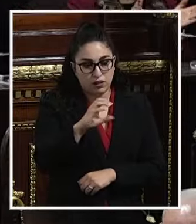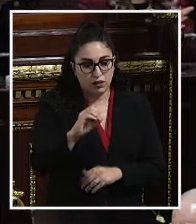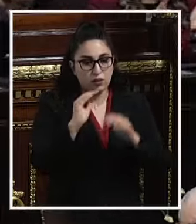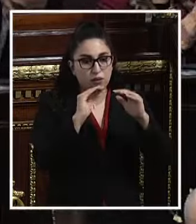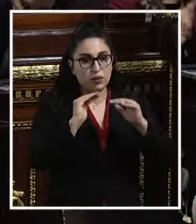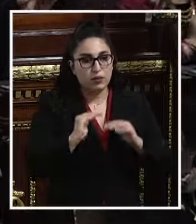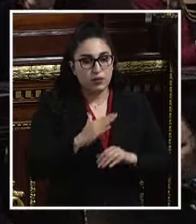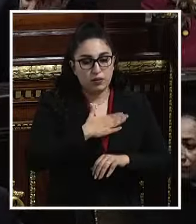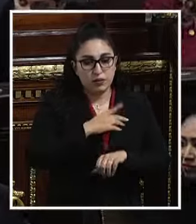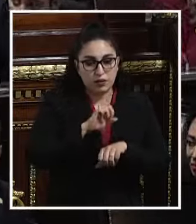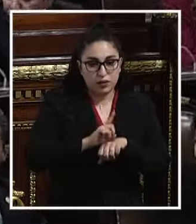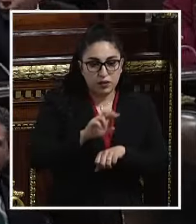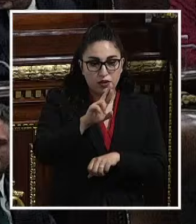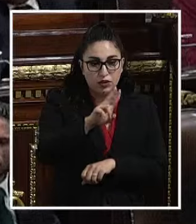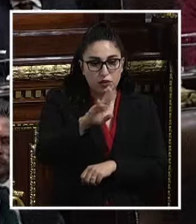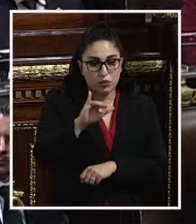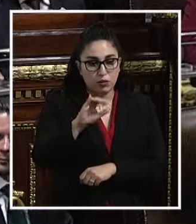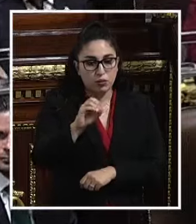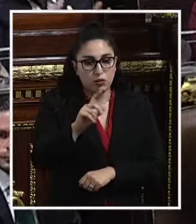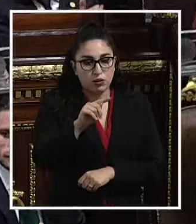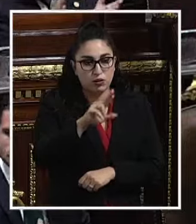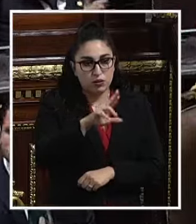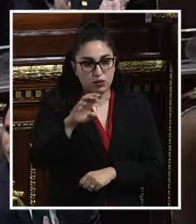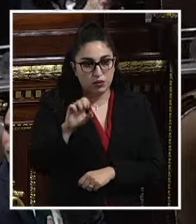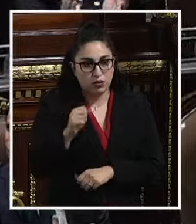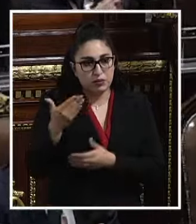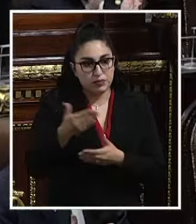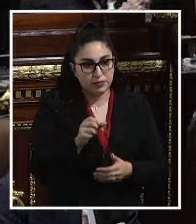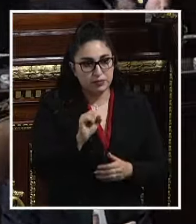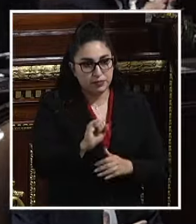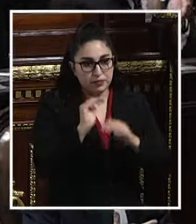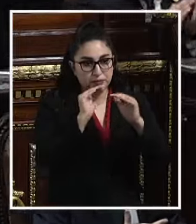Buenos días, Ricardo Rubio Torres, presente.